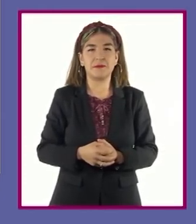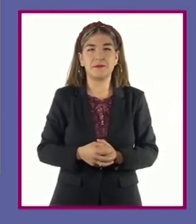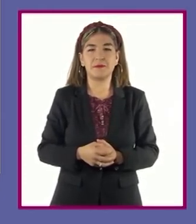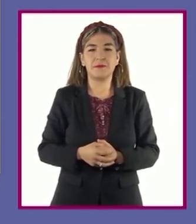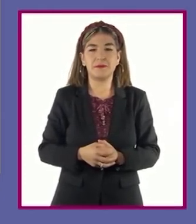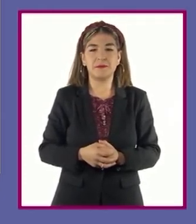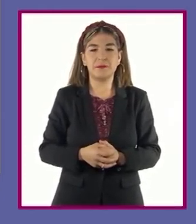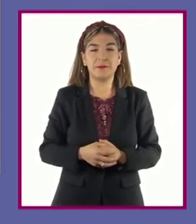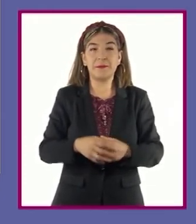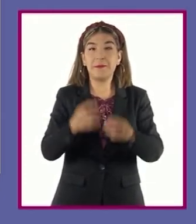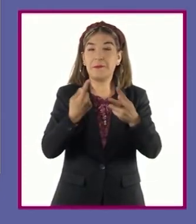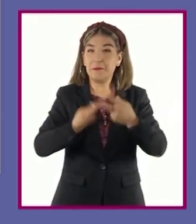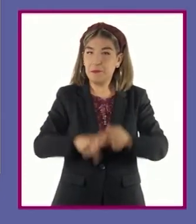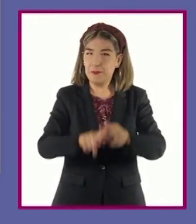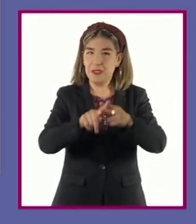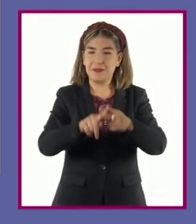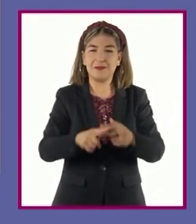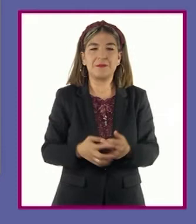Apertura.